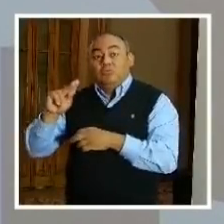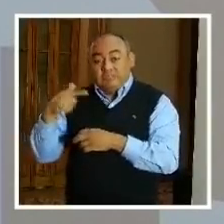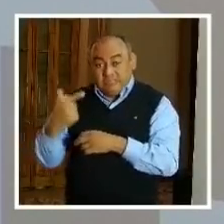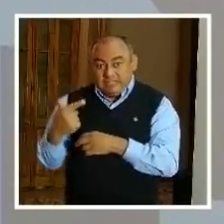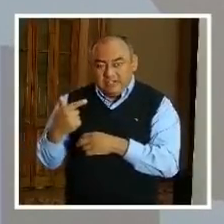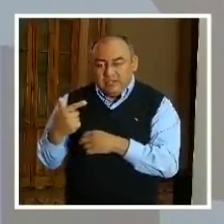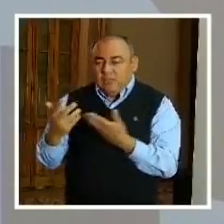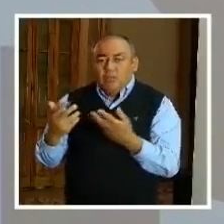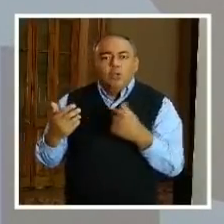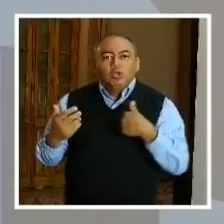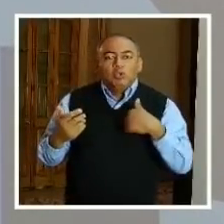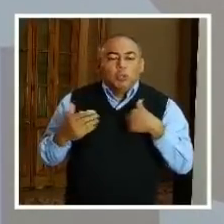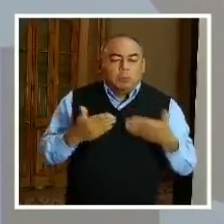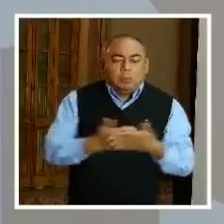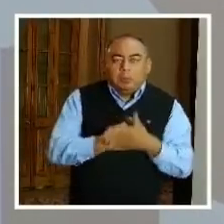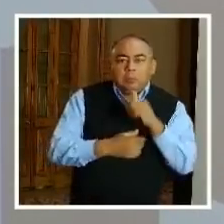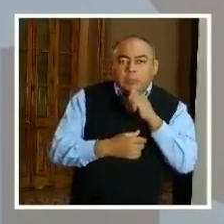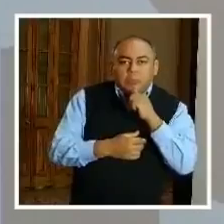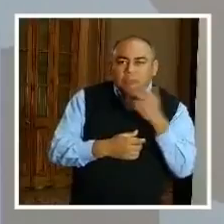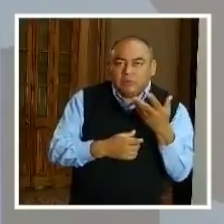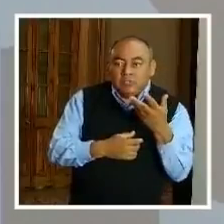no nacía.